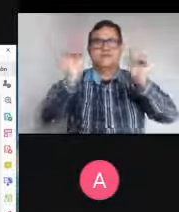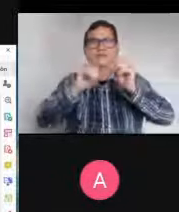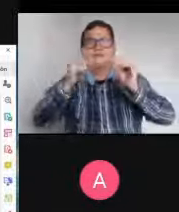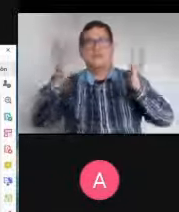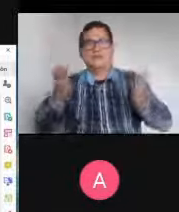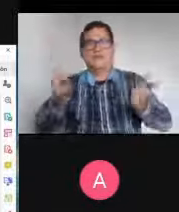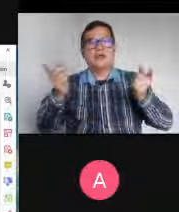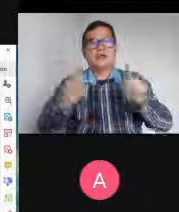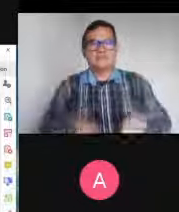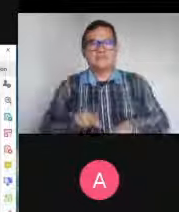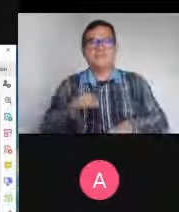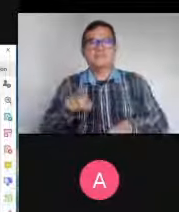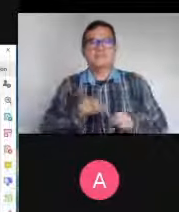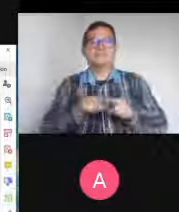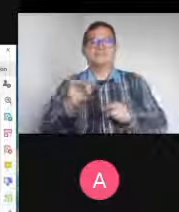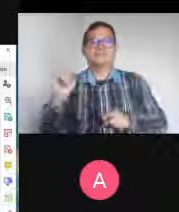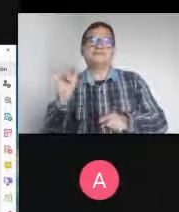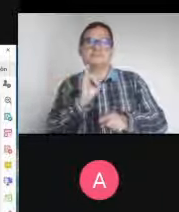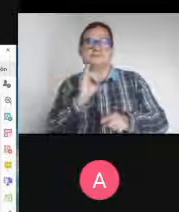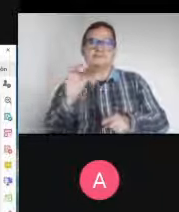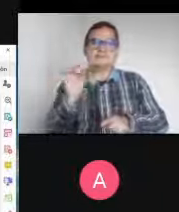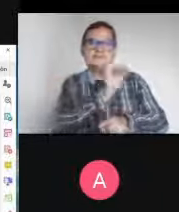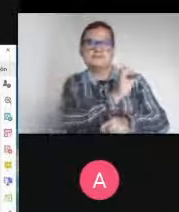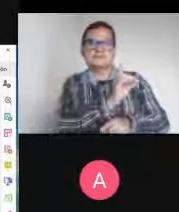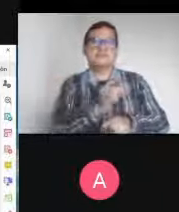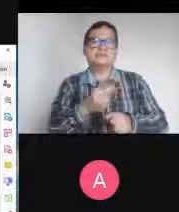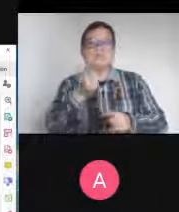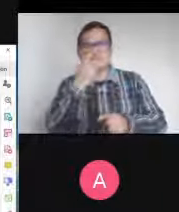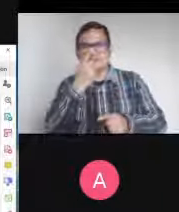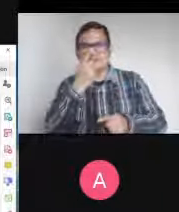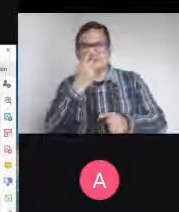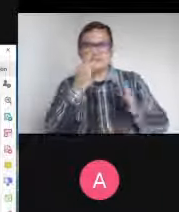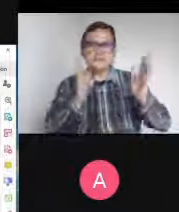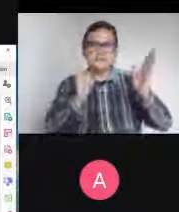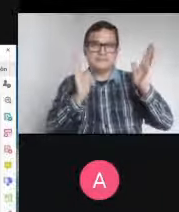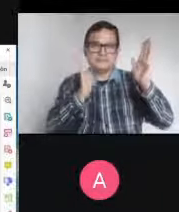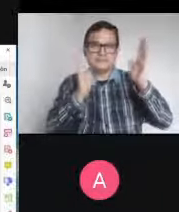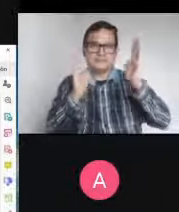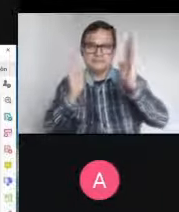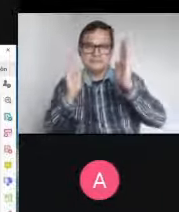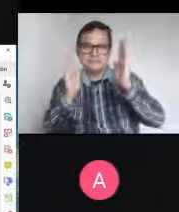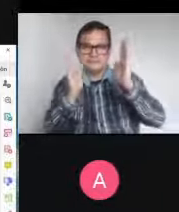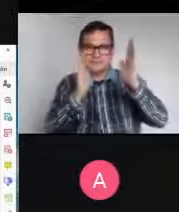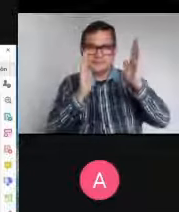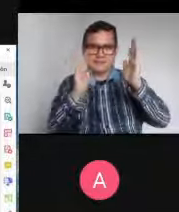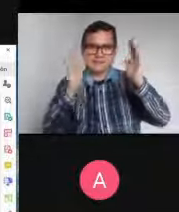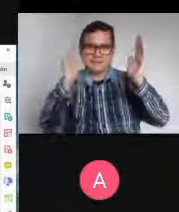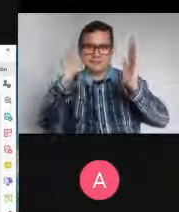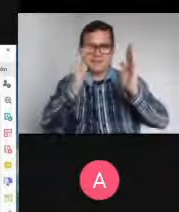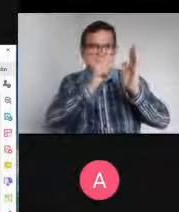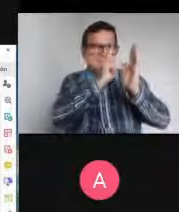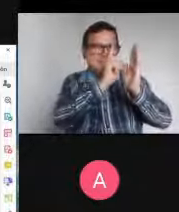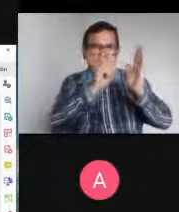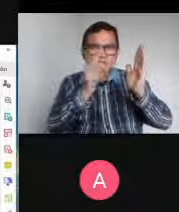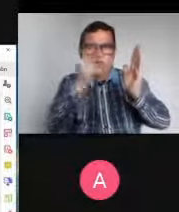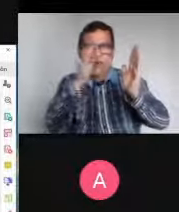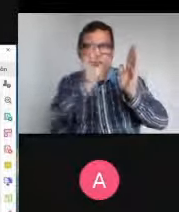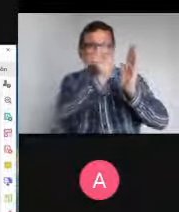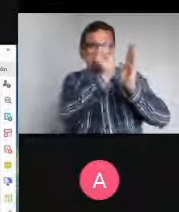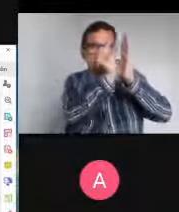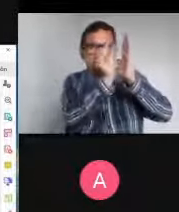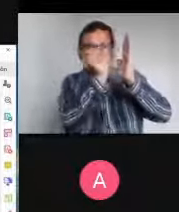posición de izquierda a derecha. Nuestra señal pues para poder cuadrarla sobre una de las líneas y poder contar la cantidad de cuadritos.